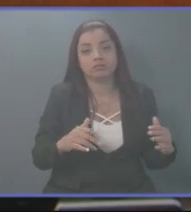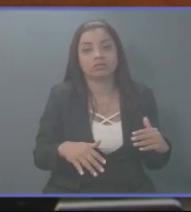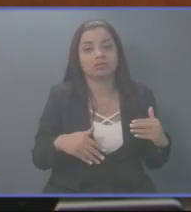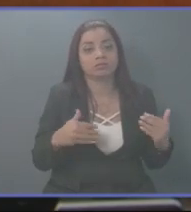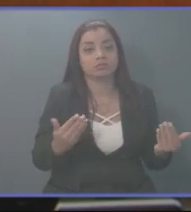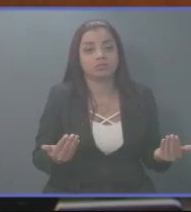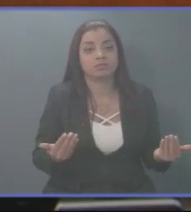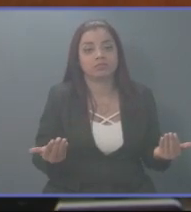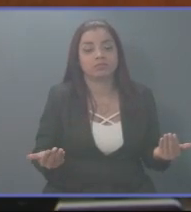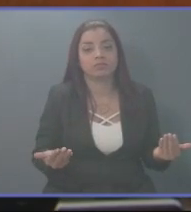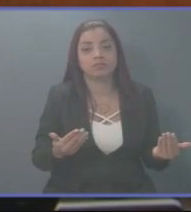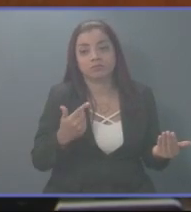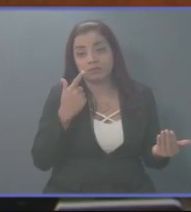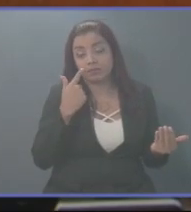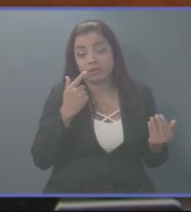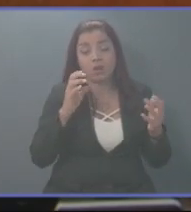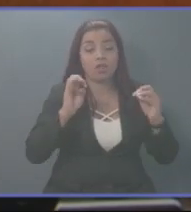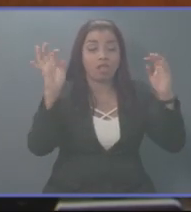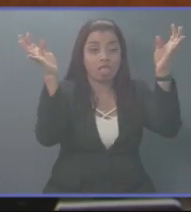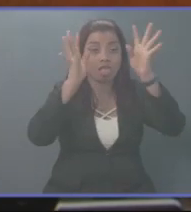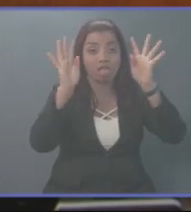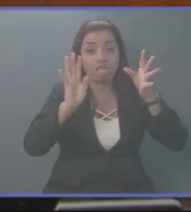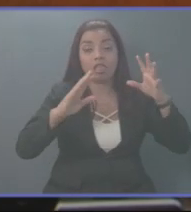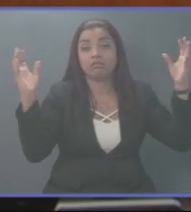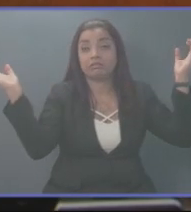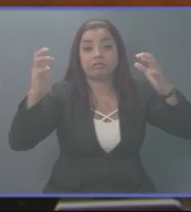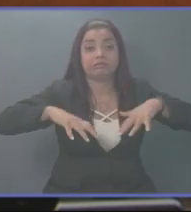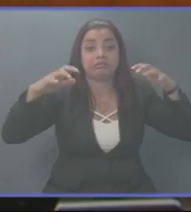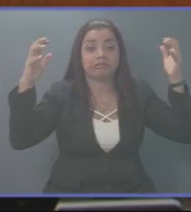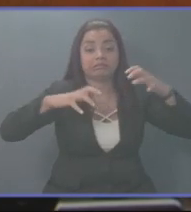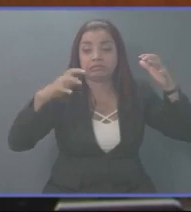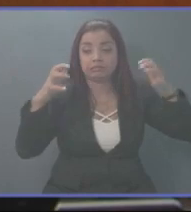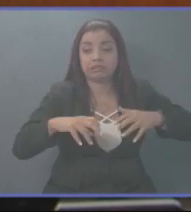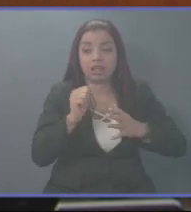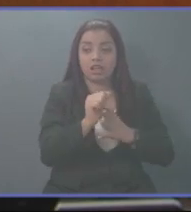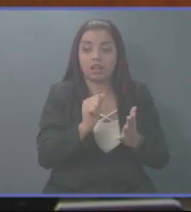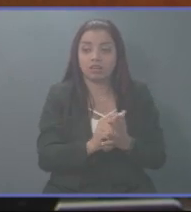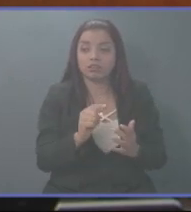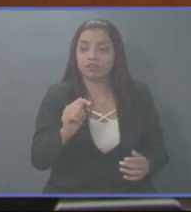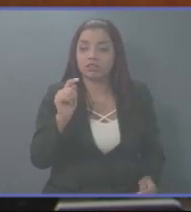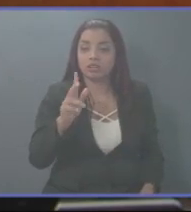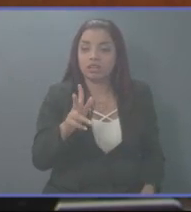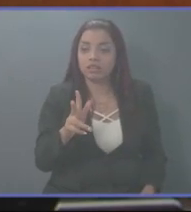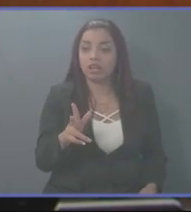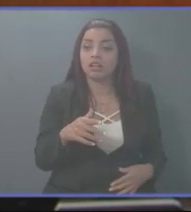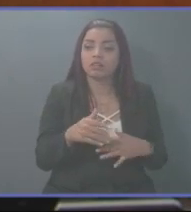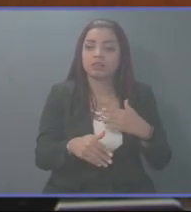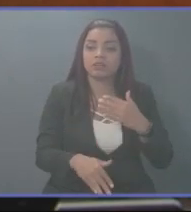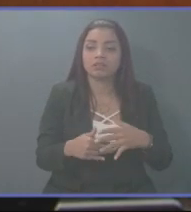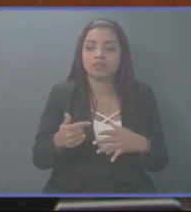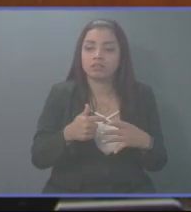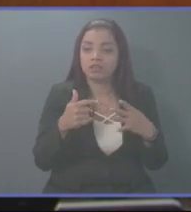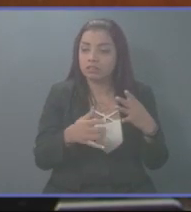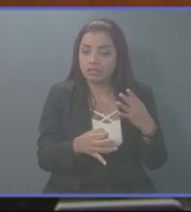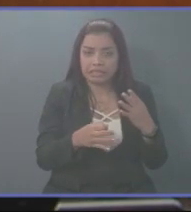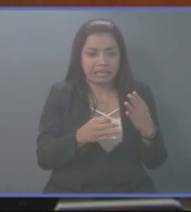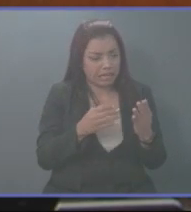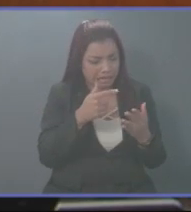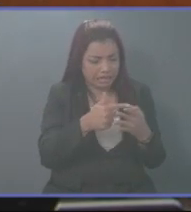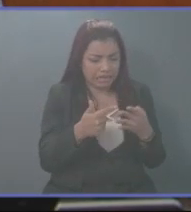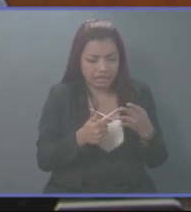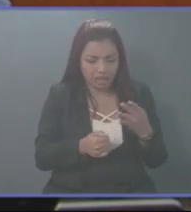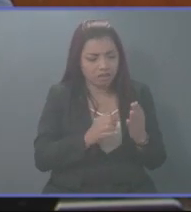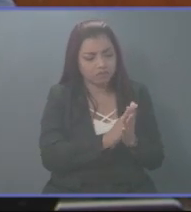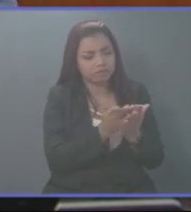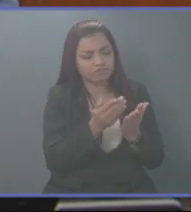desastres naturales. Definiciones. Artículo 3. Para los efectos de esta ley se establecen las siguientes